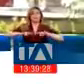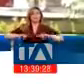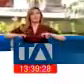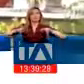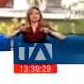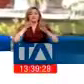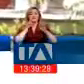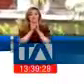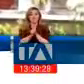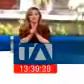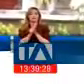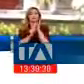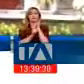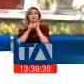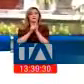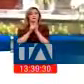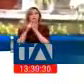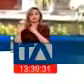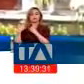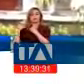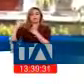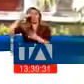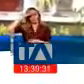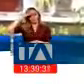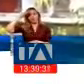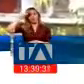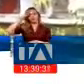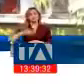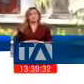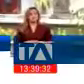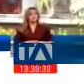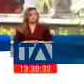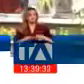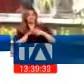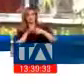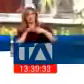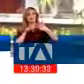como denunciante, como ministra, como encargada de la policía, y en ninguno de los